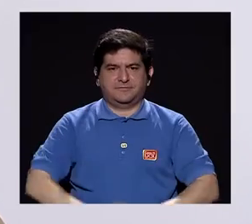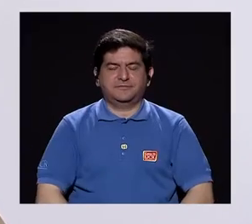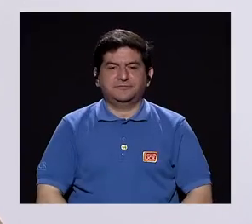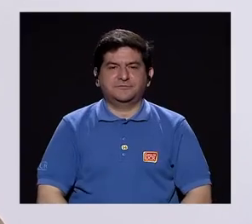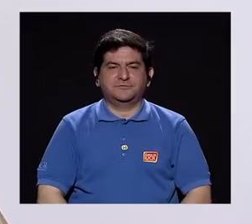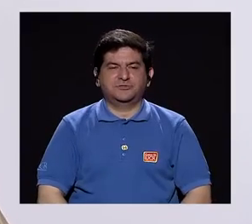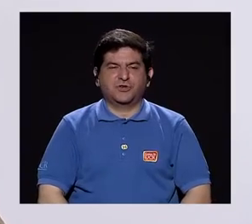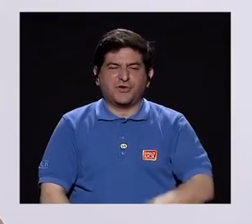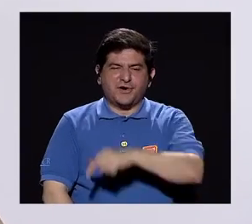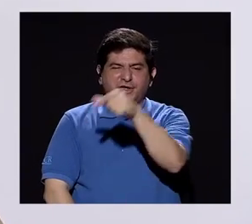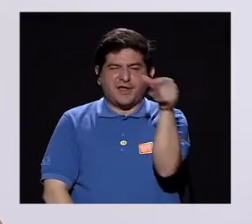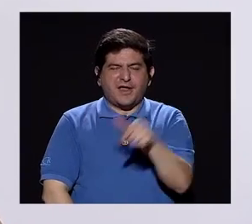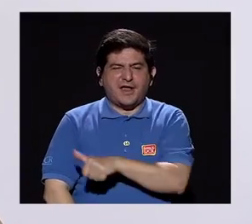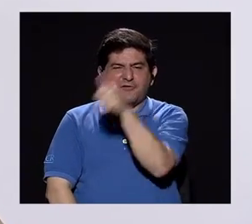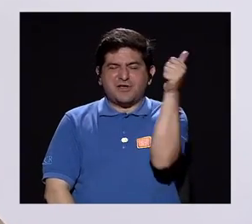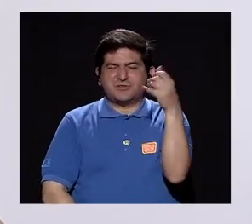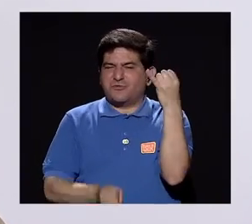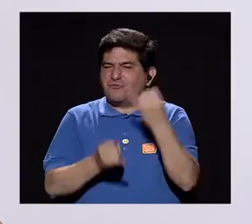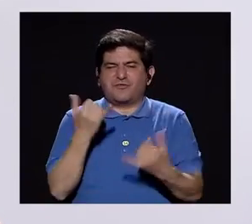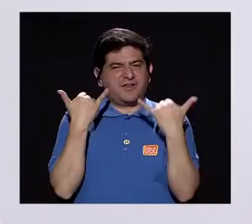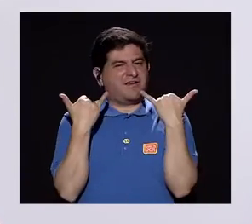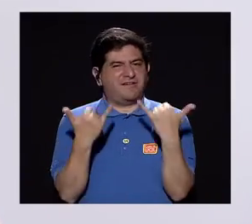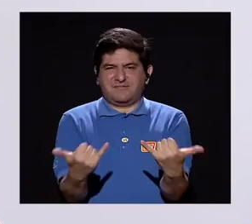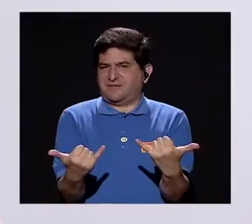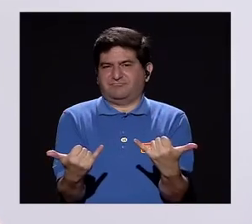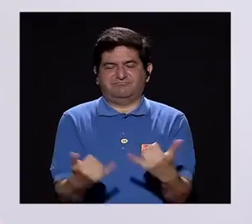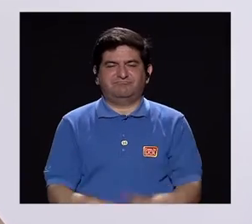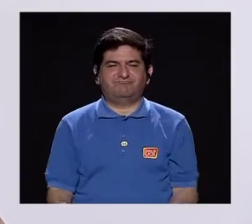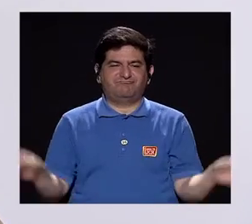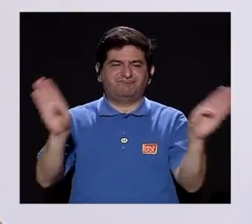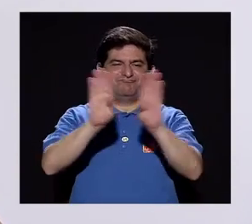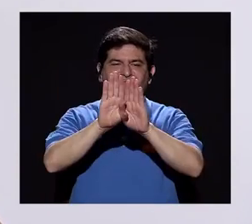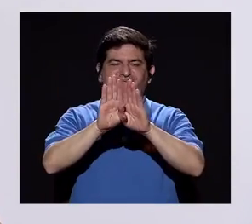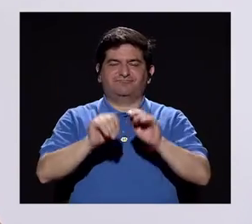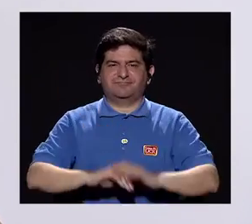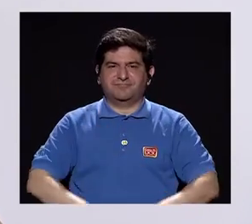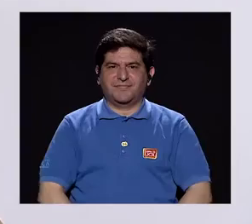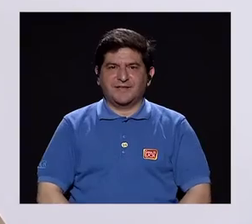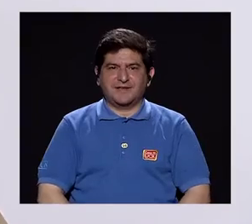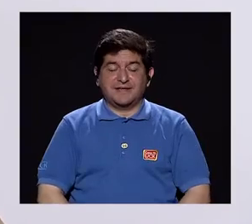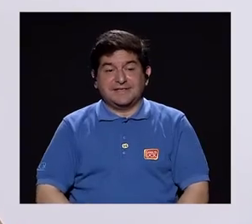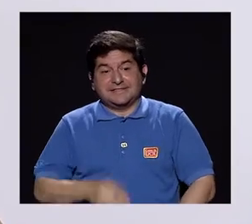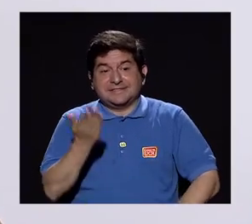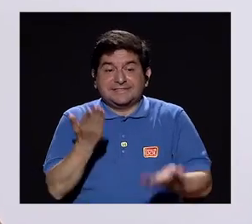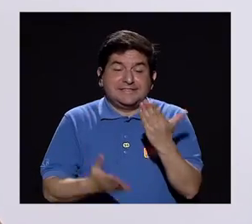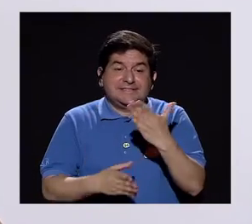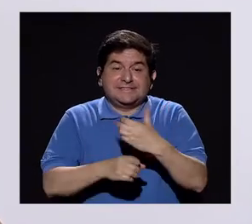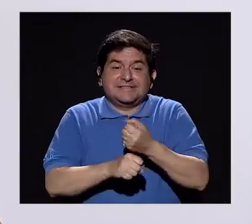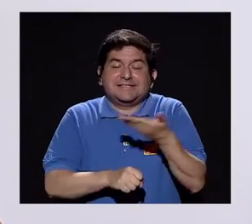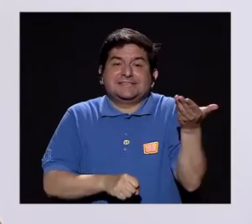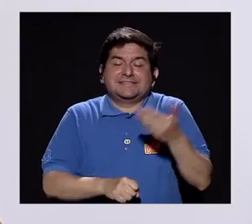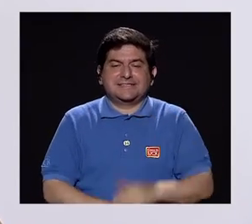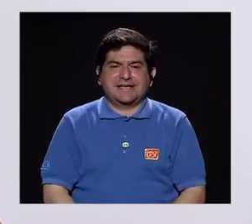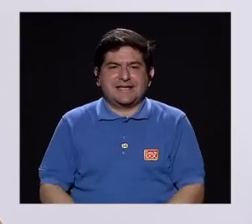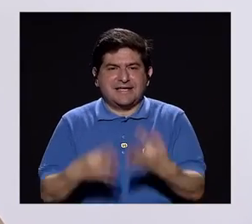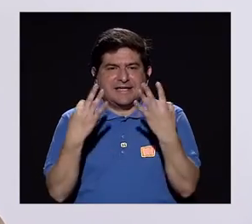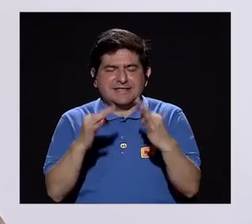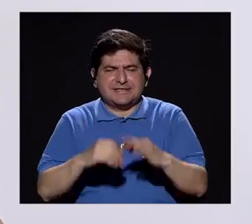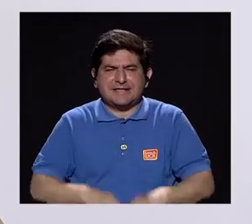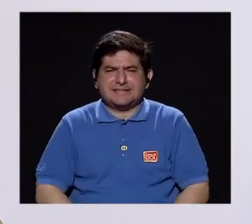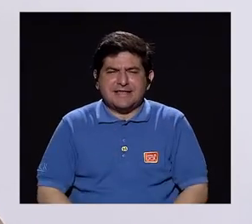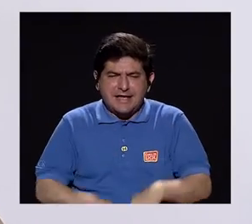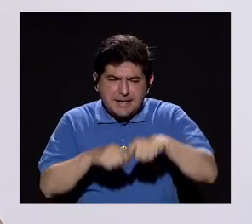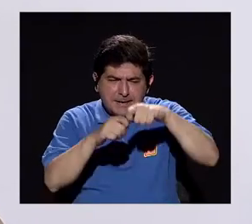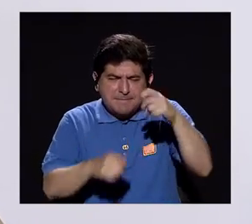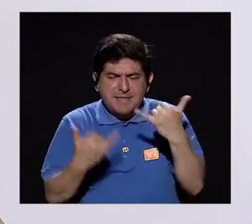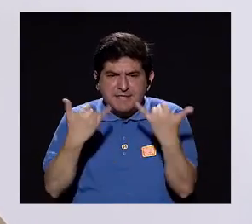en río azul más bien llegamos al final verdad cuando ya está cerrado y lo más que podemos hacer es tratar de medir lo